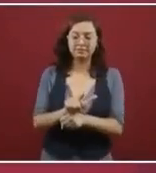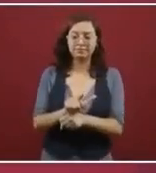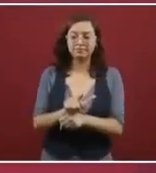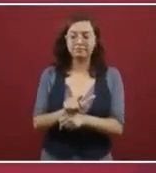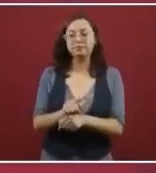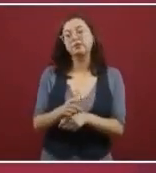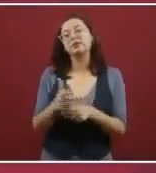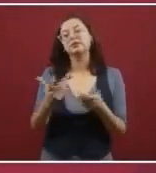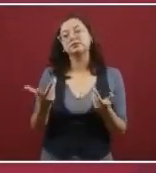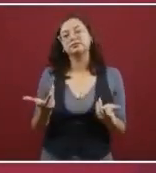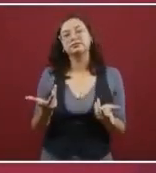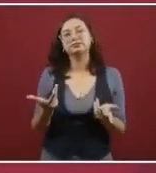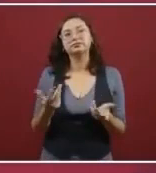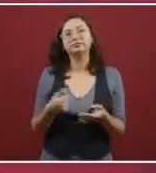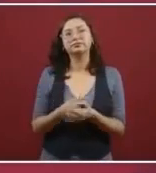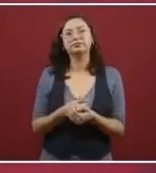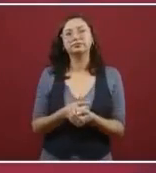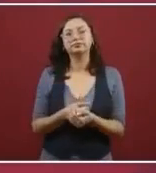atribuyen a que